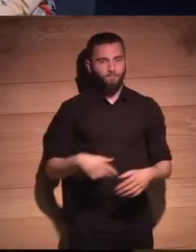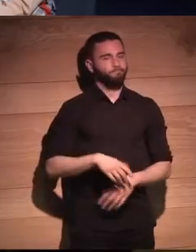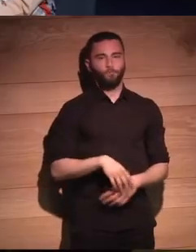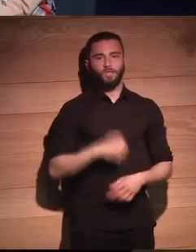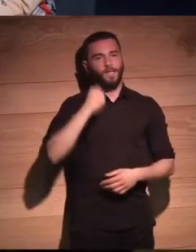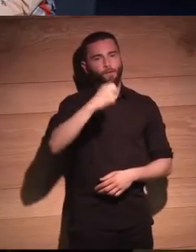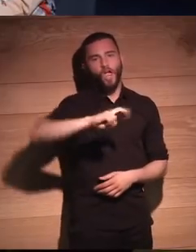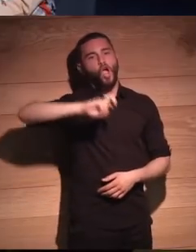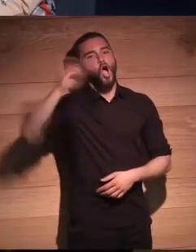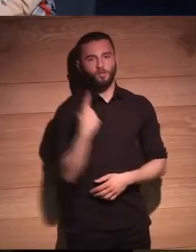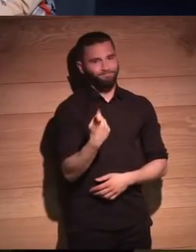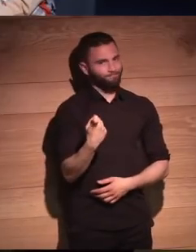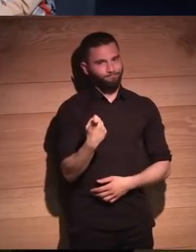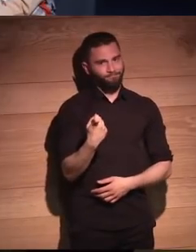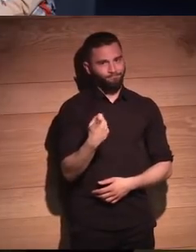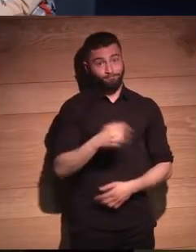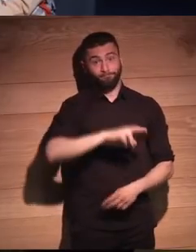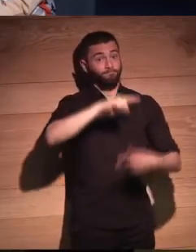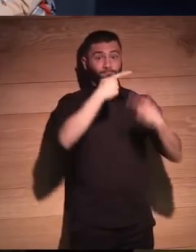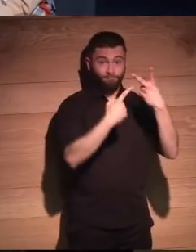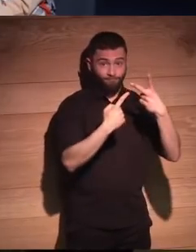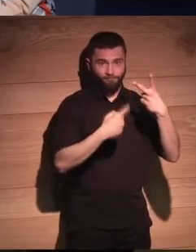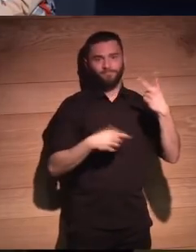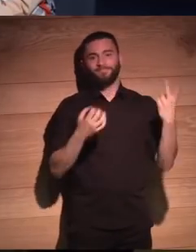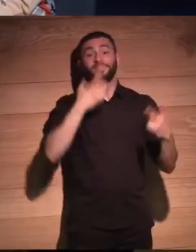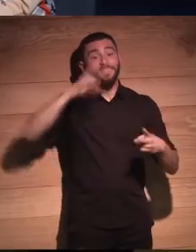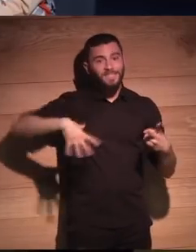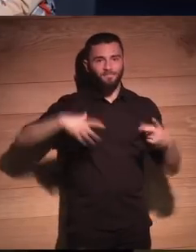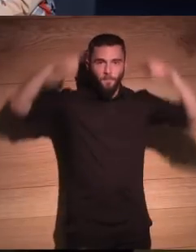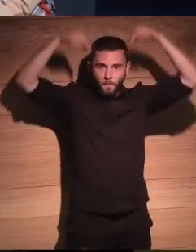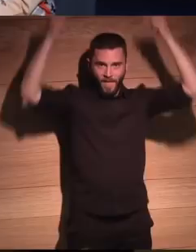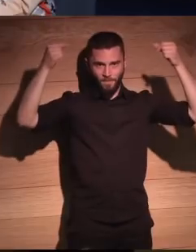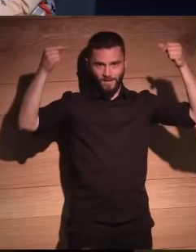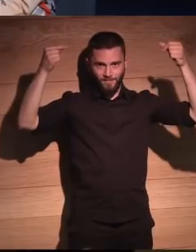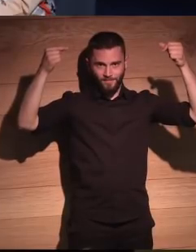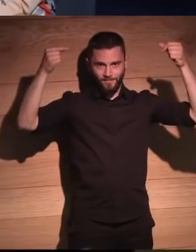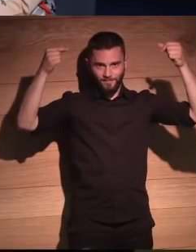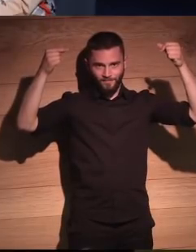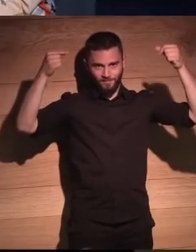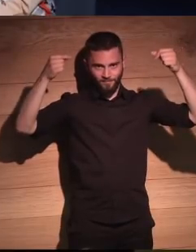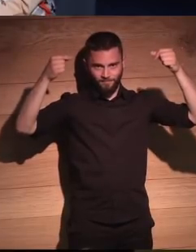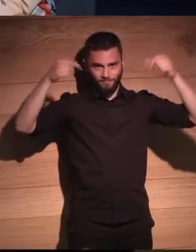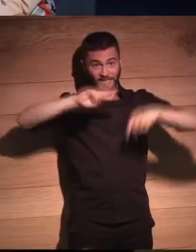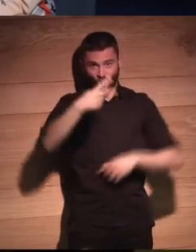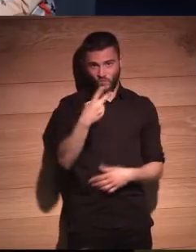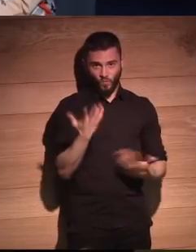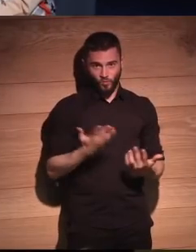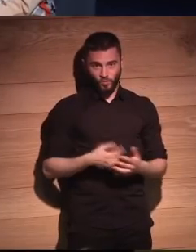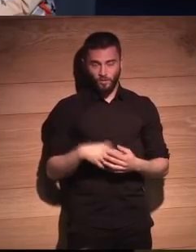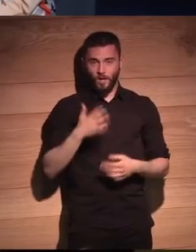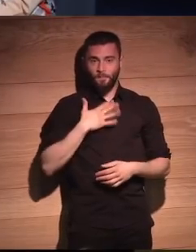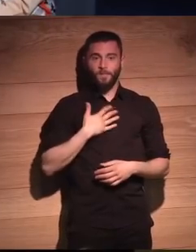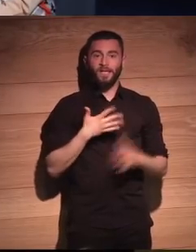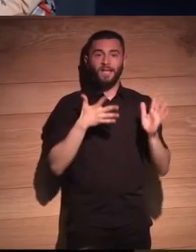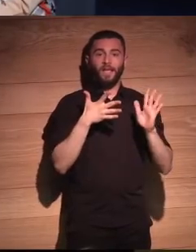segundo superhéroe. Y entonces ese segundo superhéroe va a ser Batman, que es el segundo arquetipo, ¿no? Entonces, a mí me gusta mucho